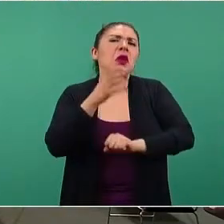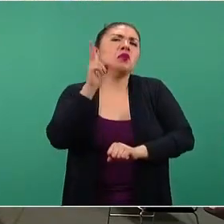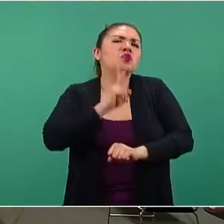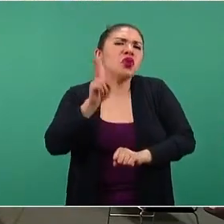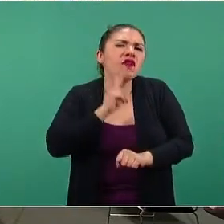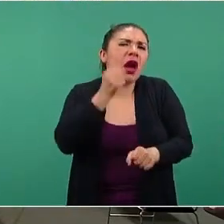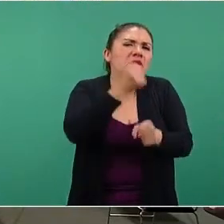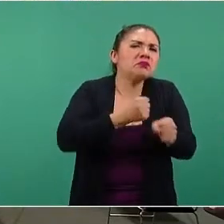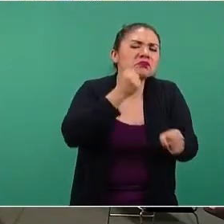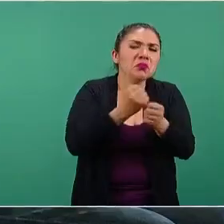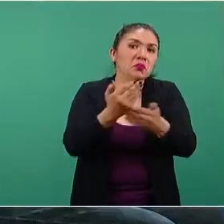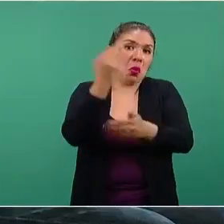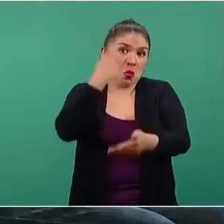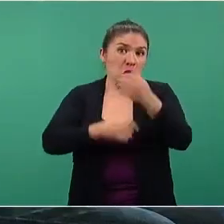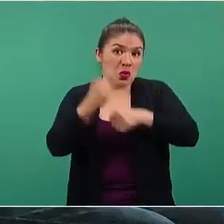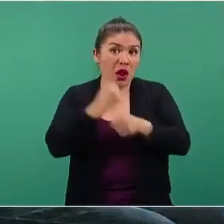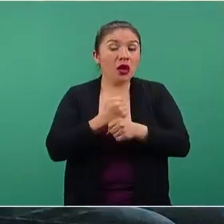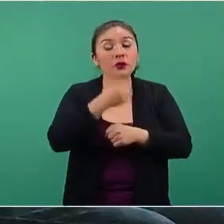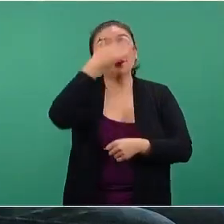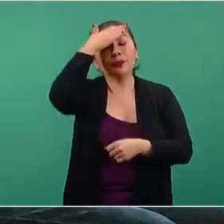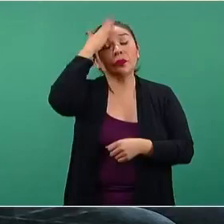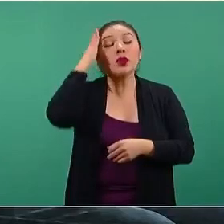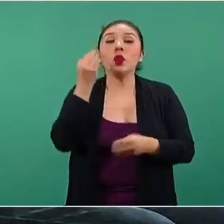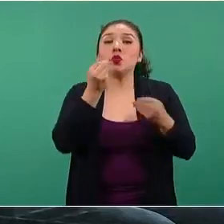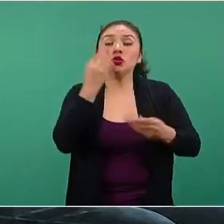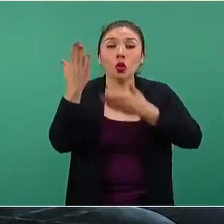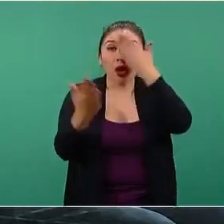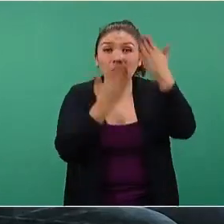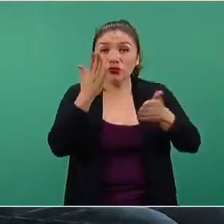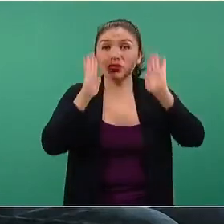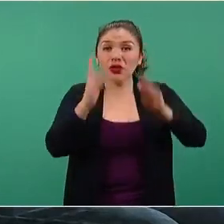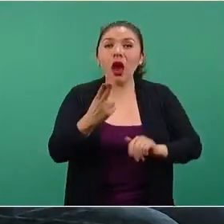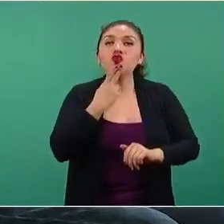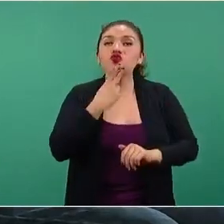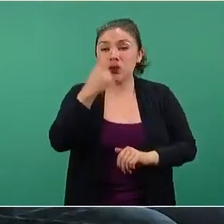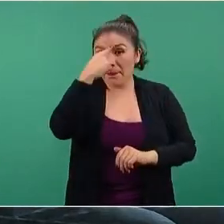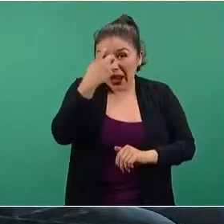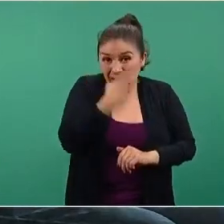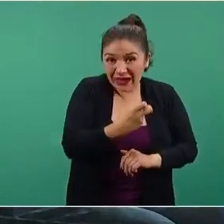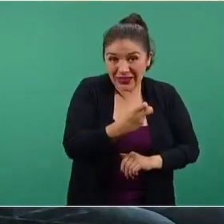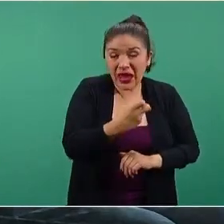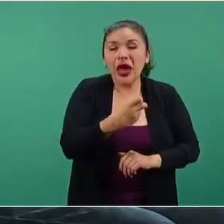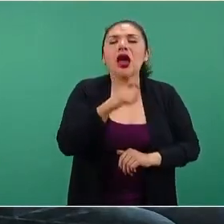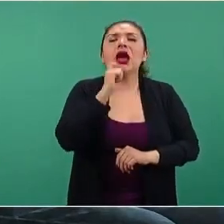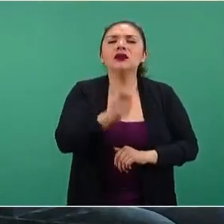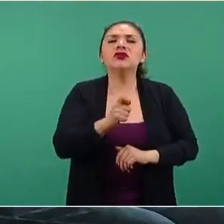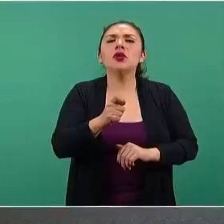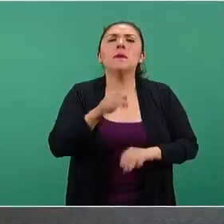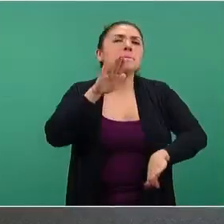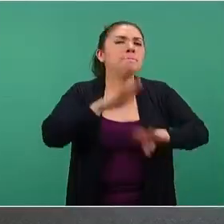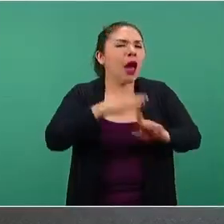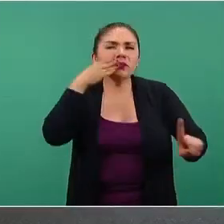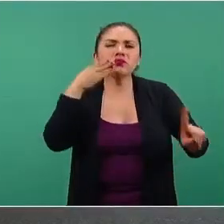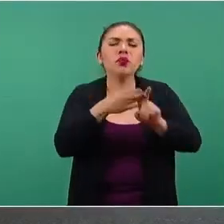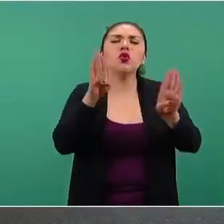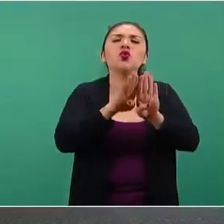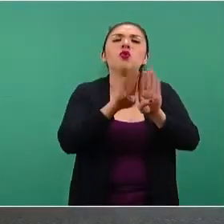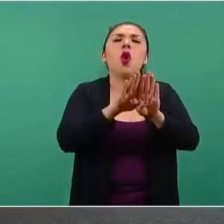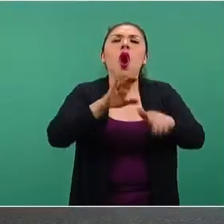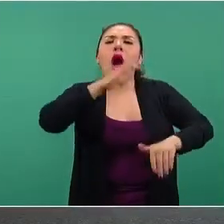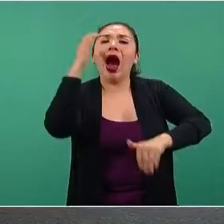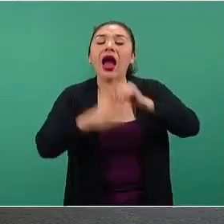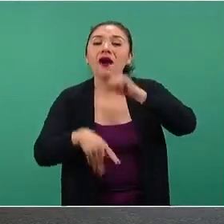hace un año. Muchos de los estudios que se habían usado para se centraban en la parte final de